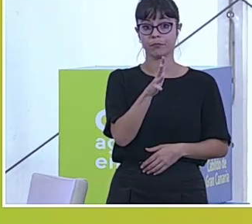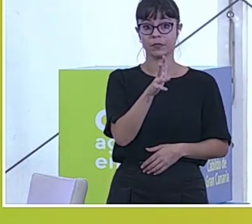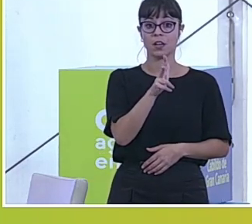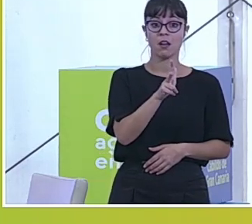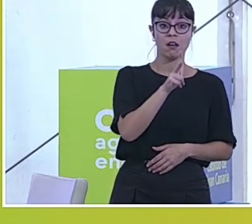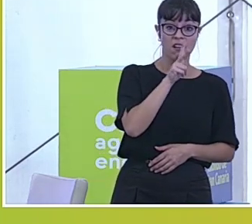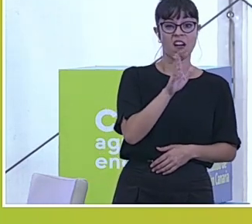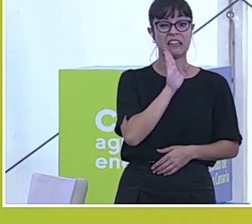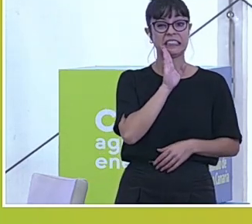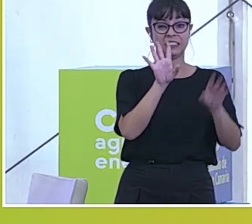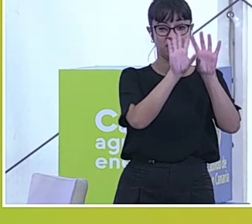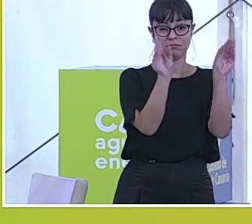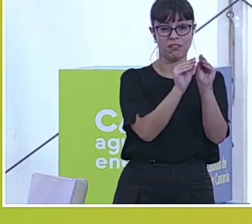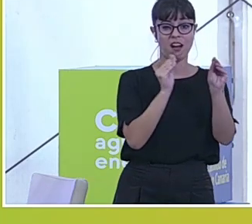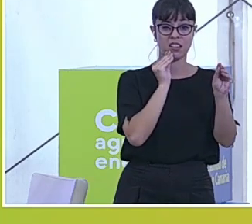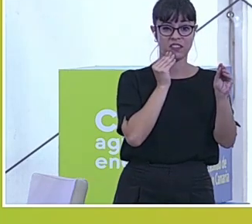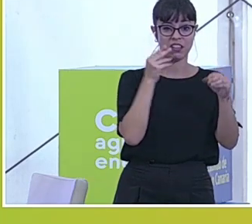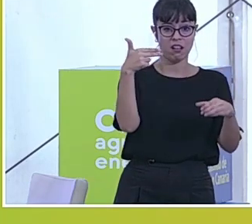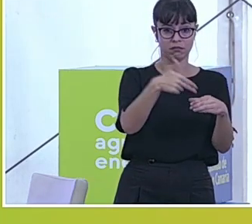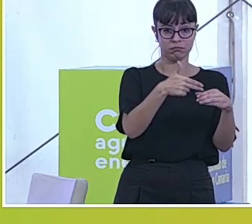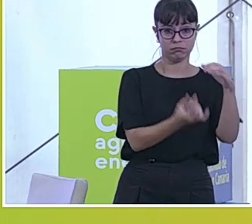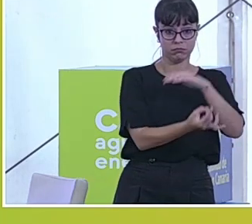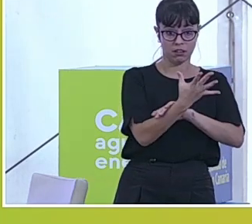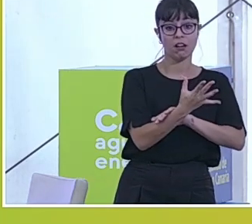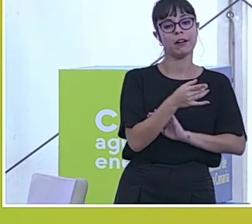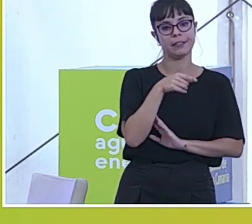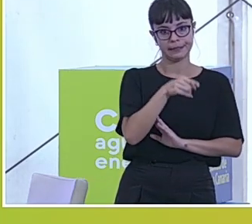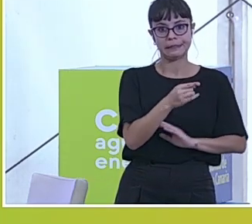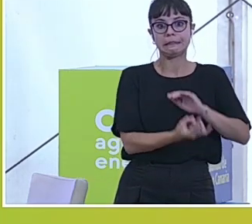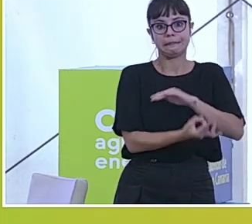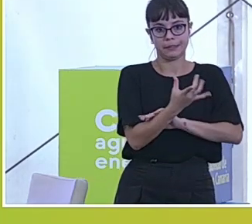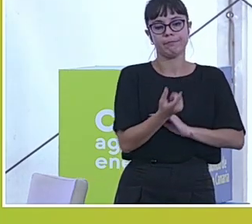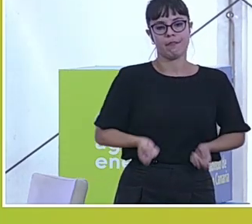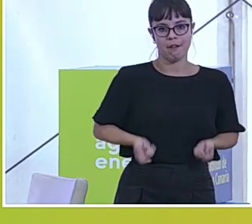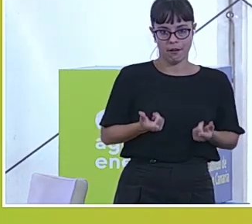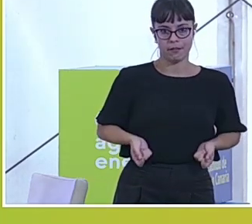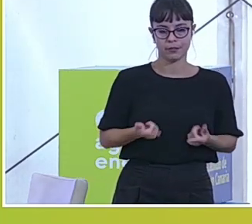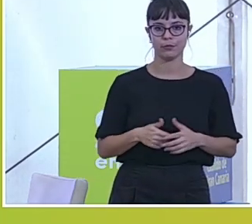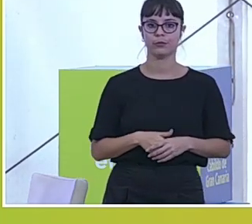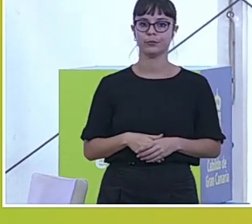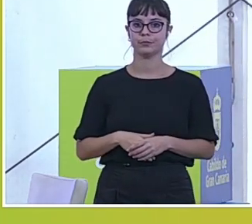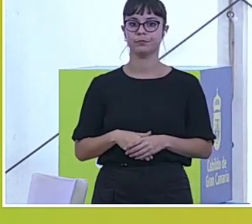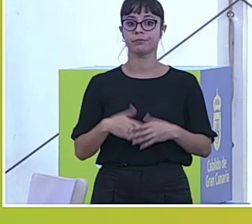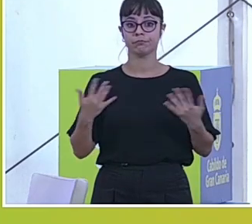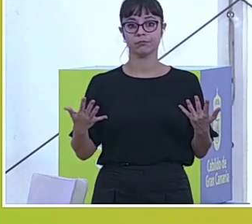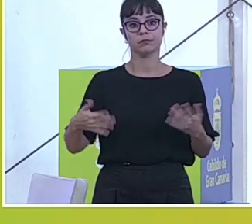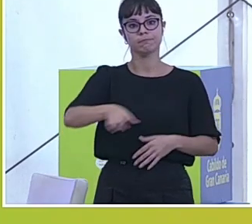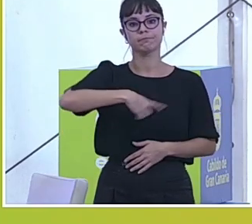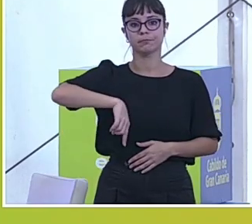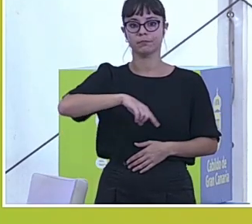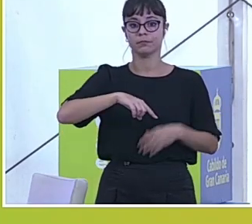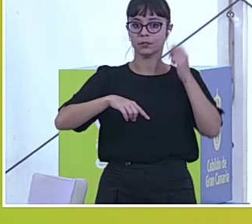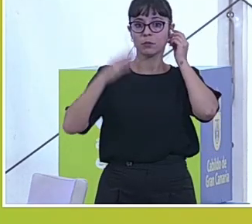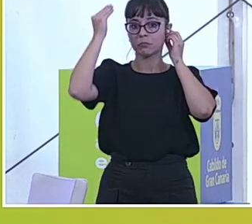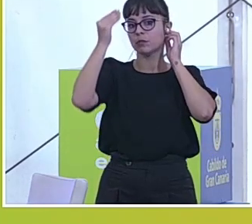síntesis que comentábamos anteriormente, el transporte aéreo, etcétera, ¿no? Entonces, esos son lo que estaríamos dispuestos a pagar, ¿vale? Y esto es el